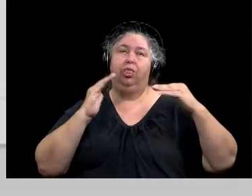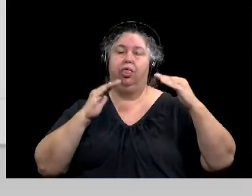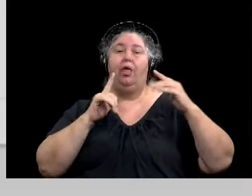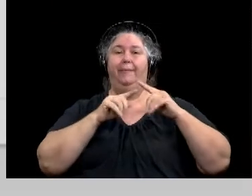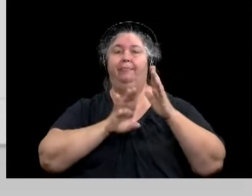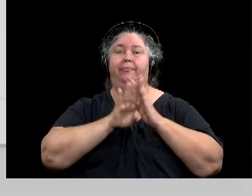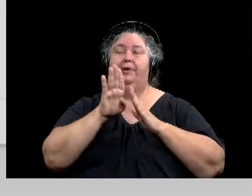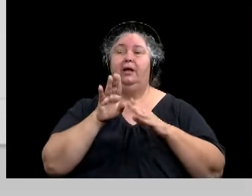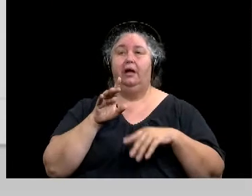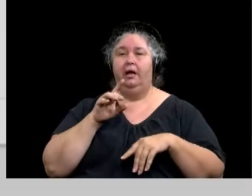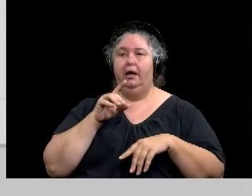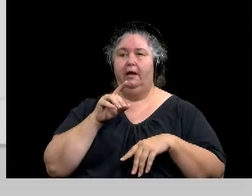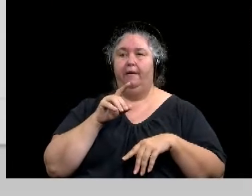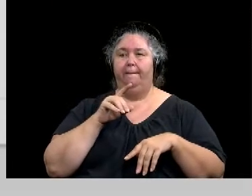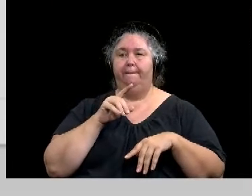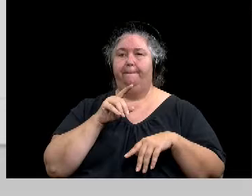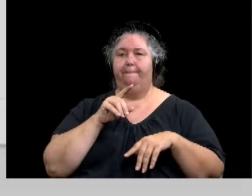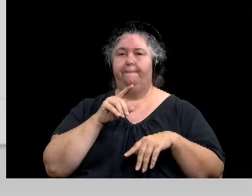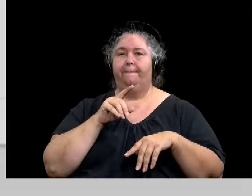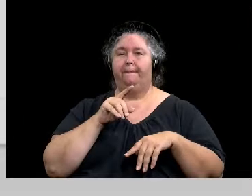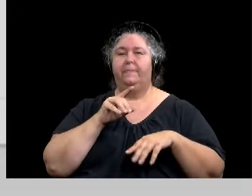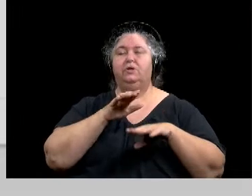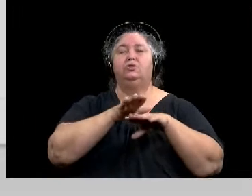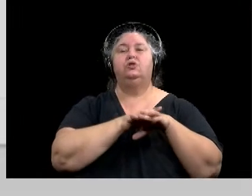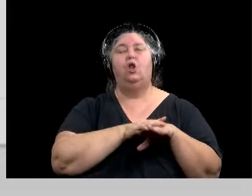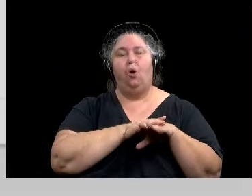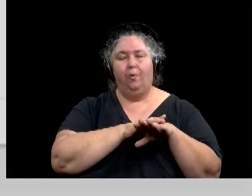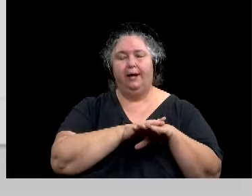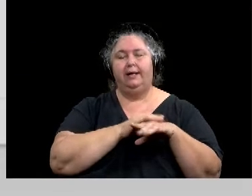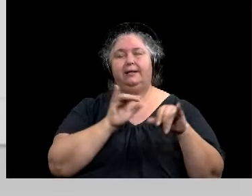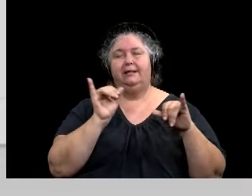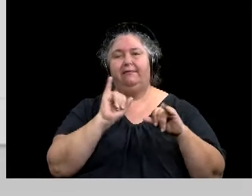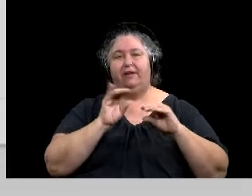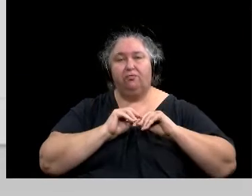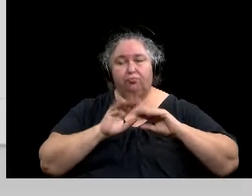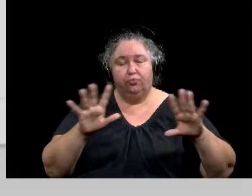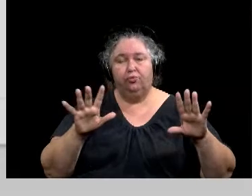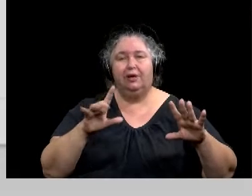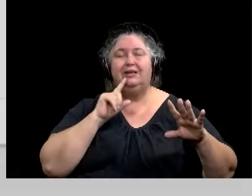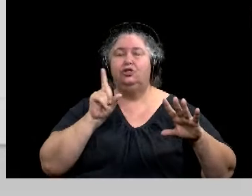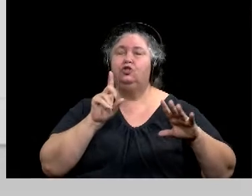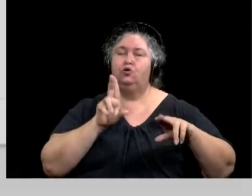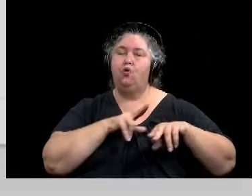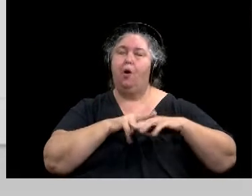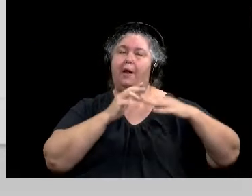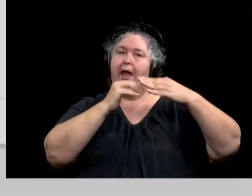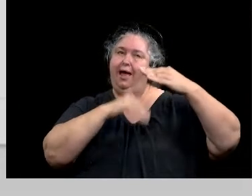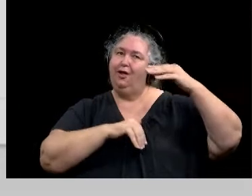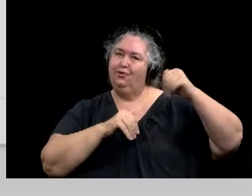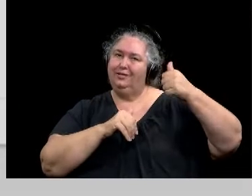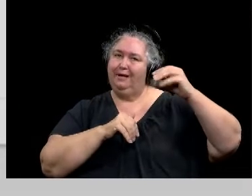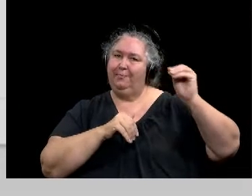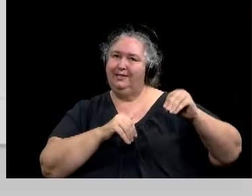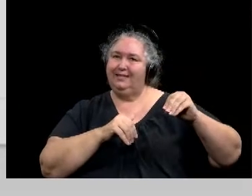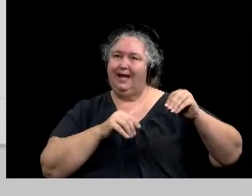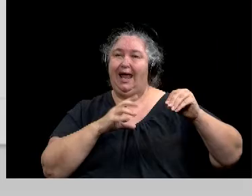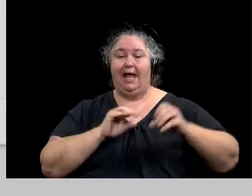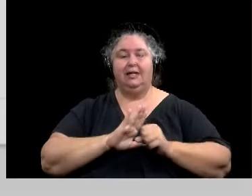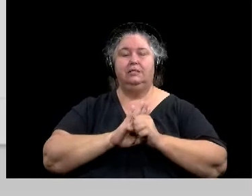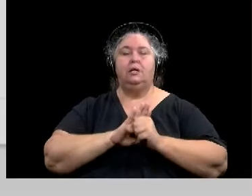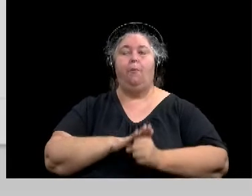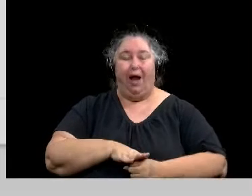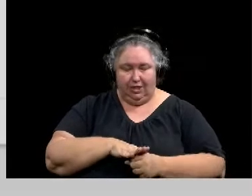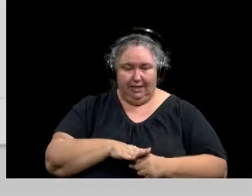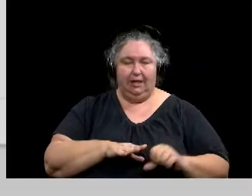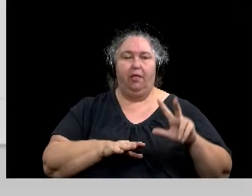quiero acordar que la medicación de la recuperación es